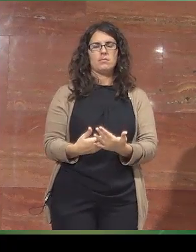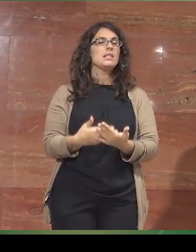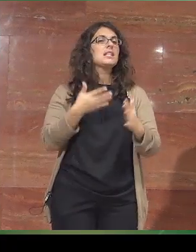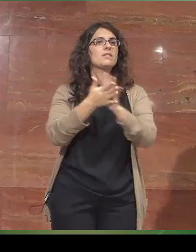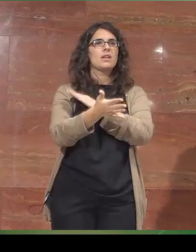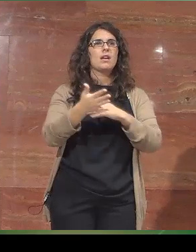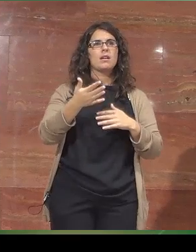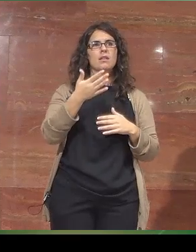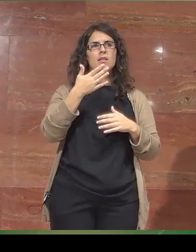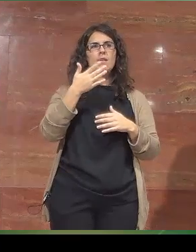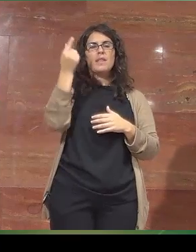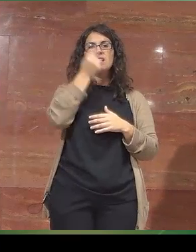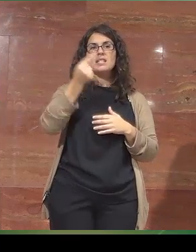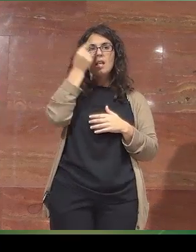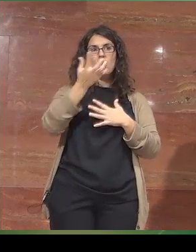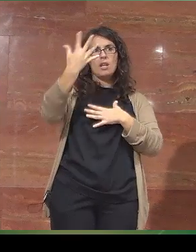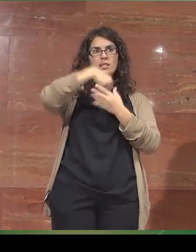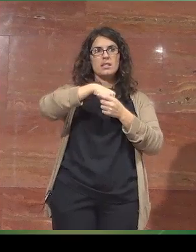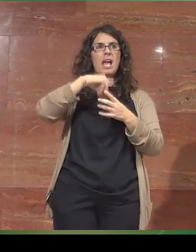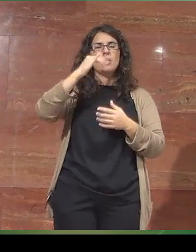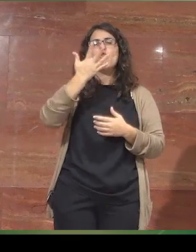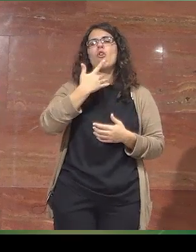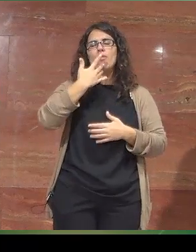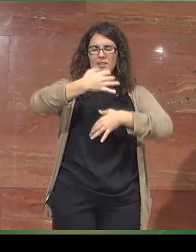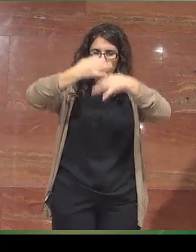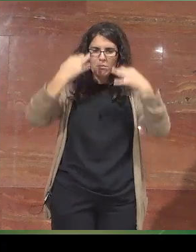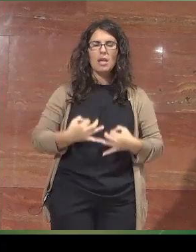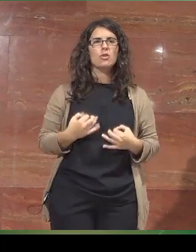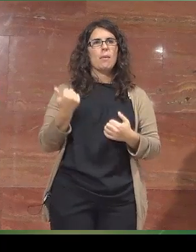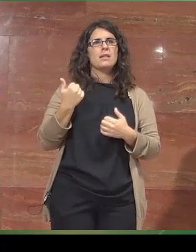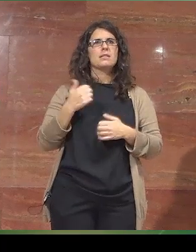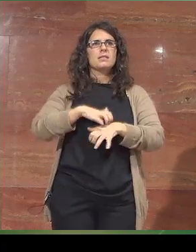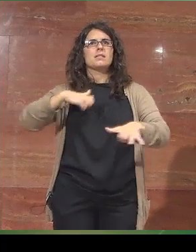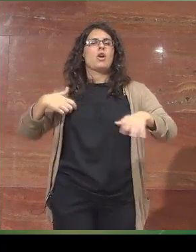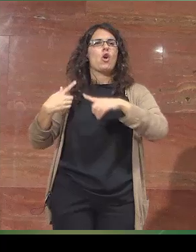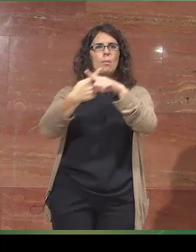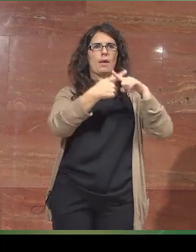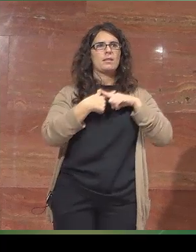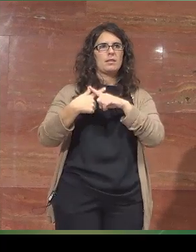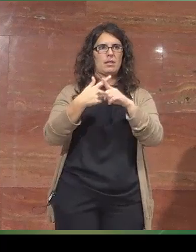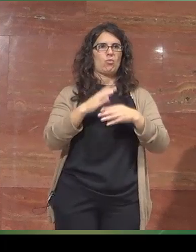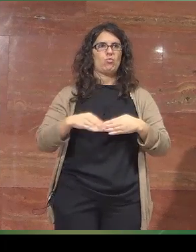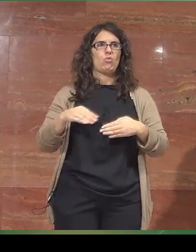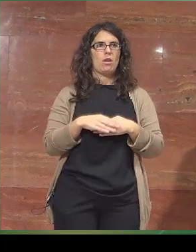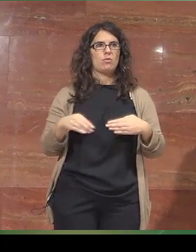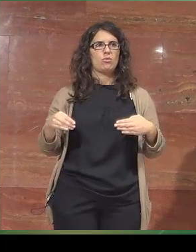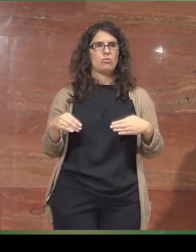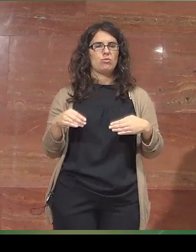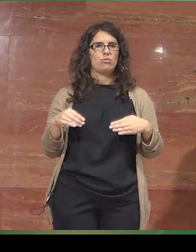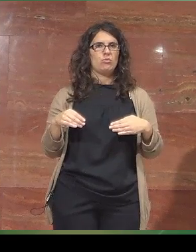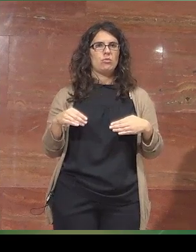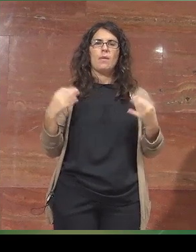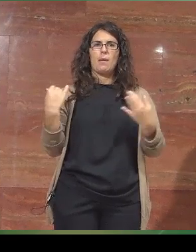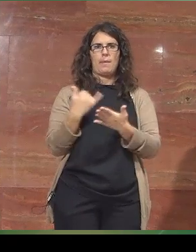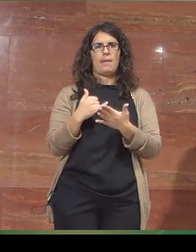diseñadores recoge exactamente el conocimiento más compartido por parte de más cantidad de usuarios. No es así lo